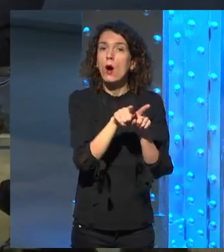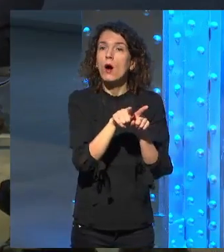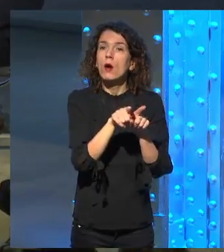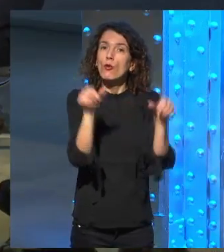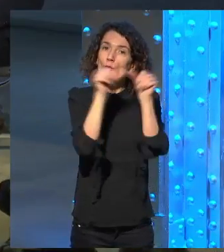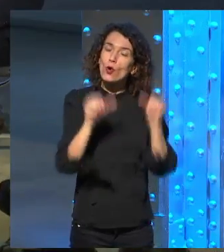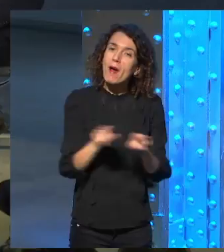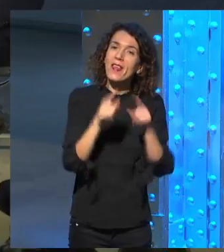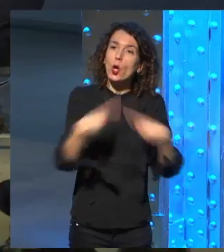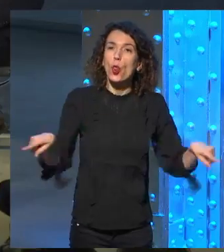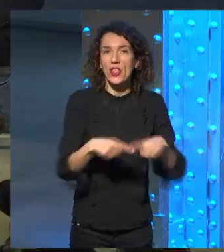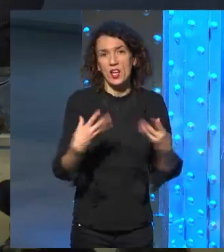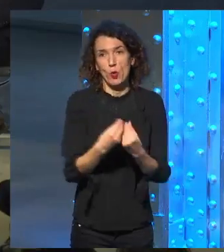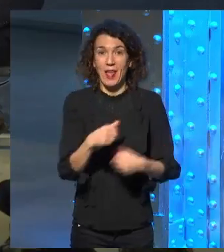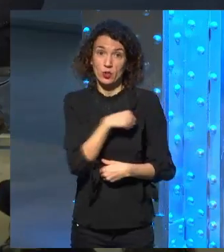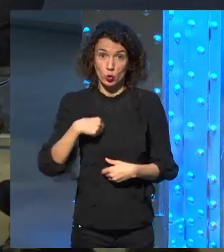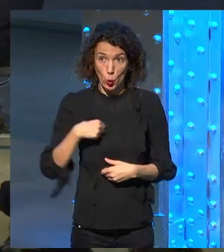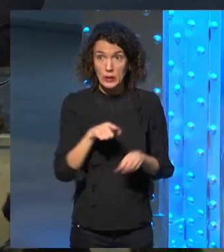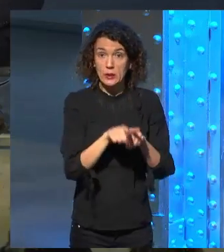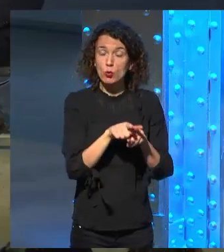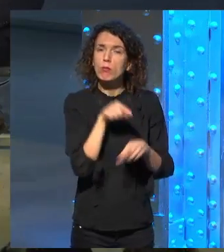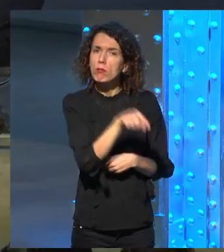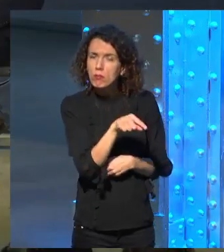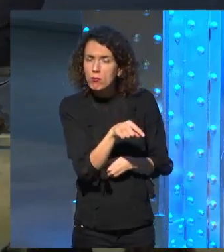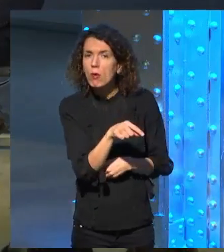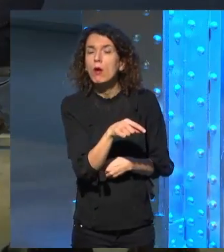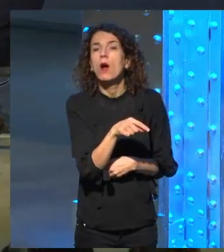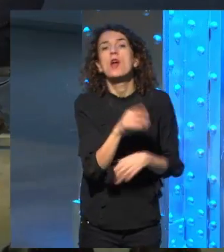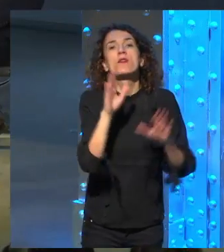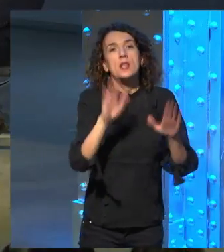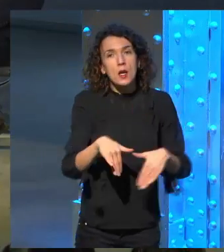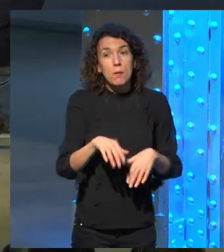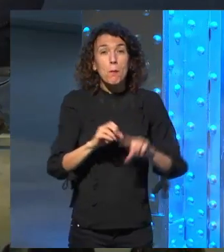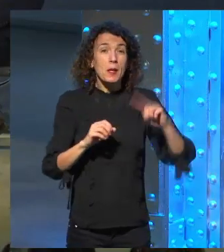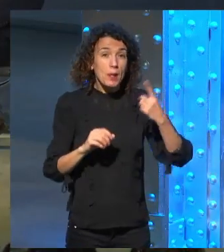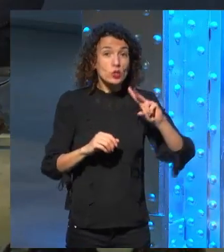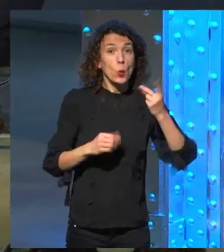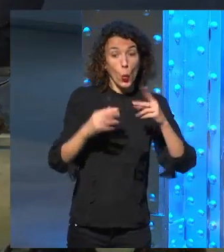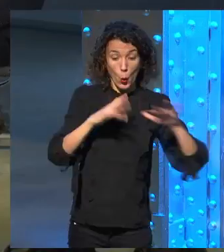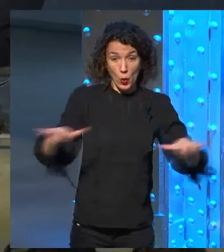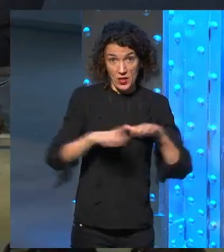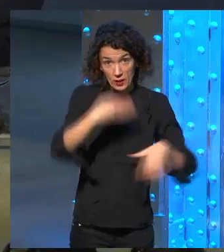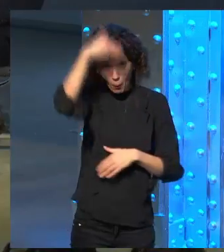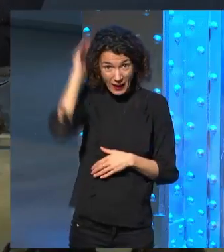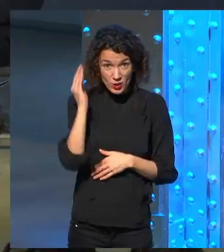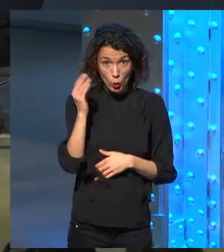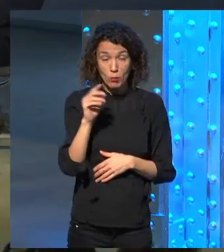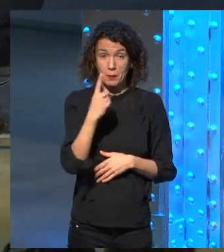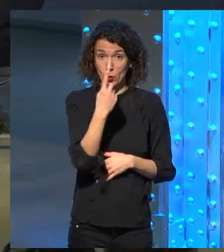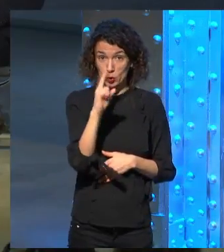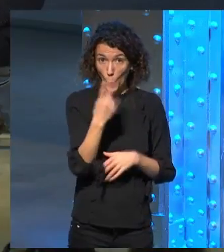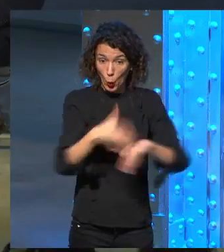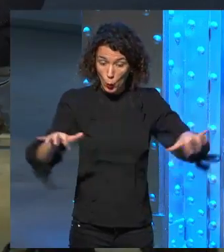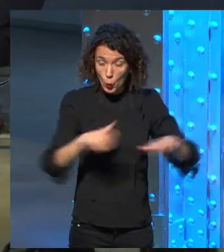de la forma de concierto para solista fue en estos derroteros y posiblemente el primer y el segundo concierto de Bartók pueden